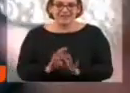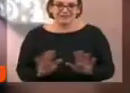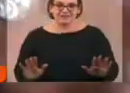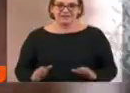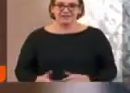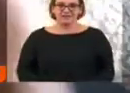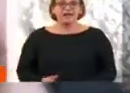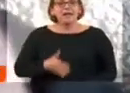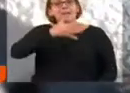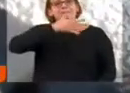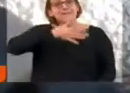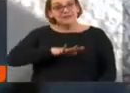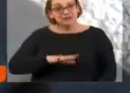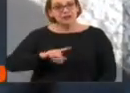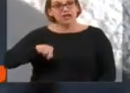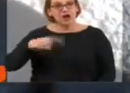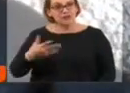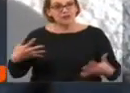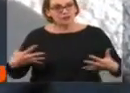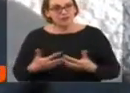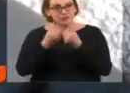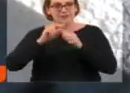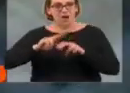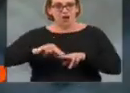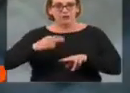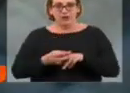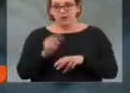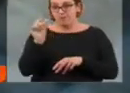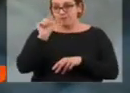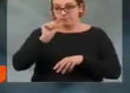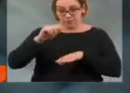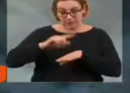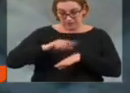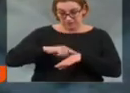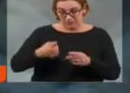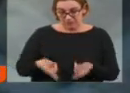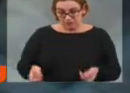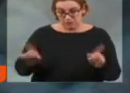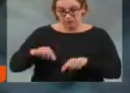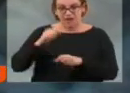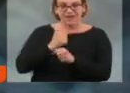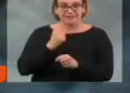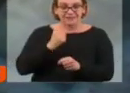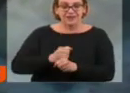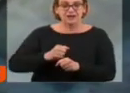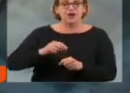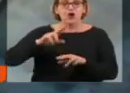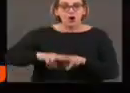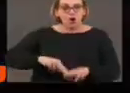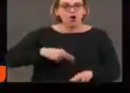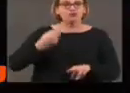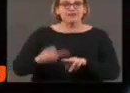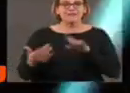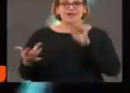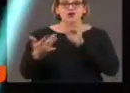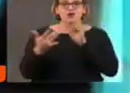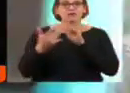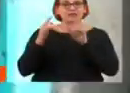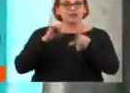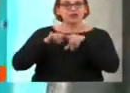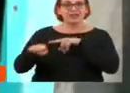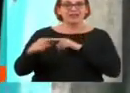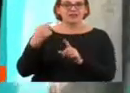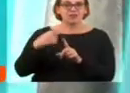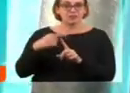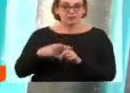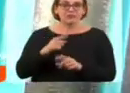esta historia tenía preparada una sorpresa más. Al poco tiempo de volver a trabajar, Ismael tuvo un nuevo contacto positivo. Así que lo